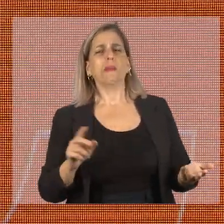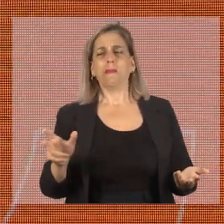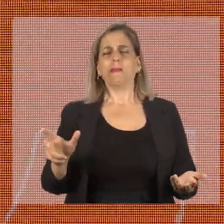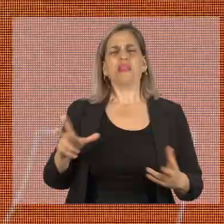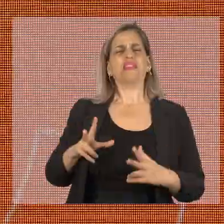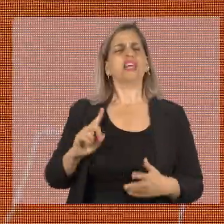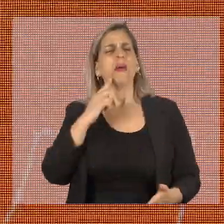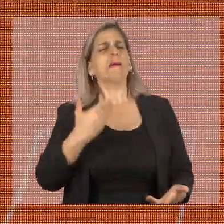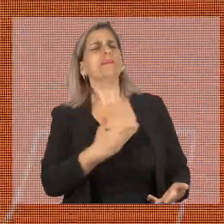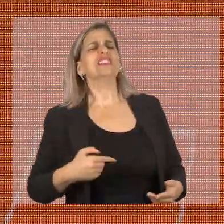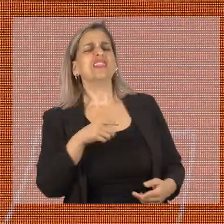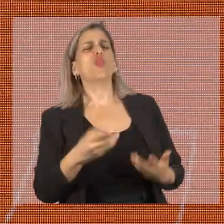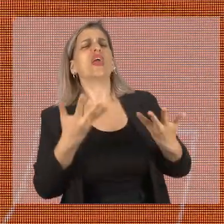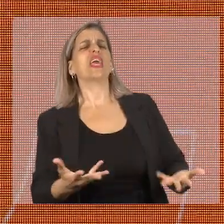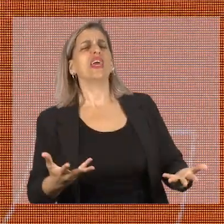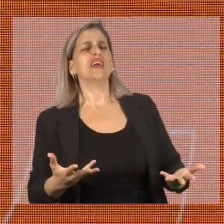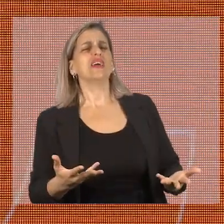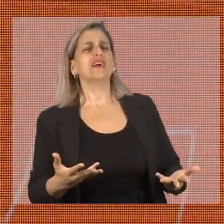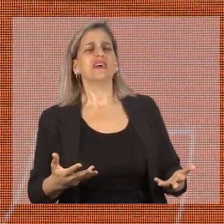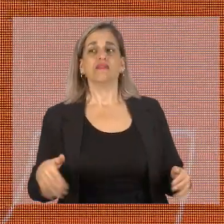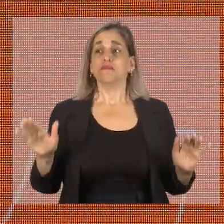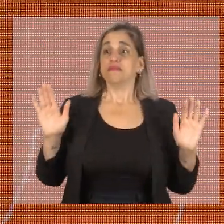sus únicas palabras fueron, presidente, ¿y usted qué quiere?